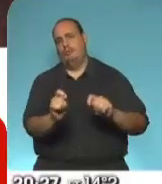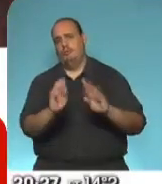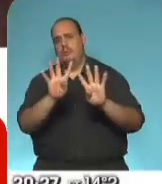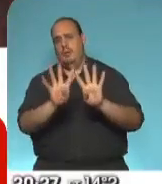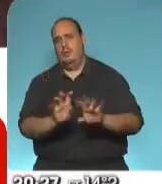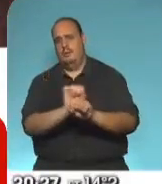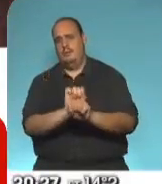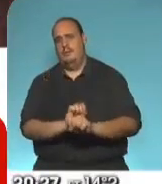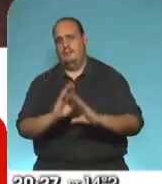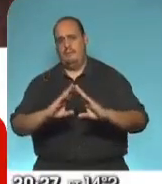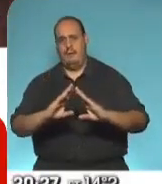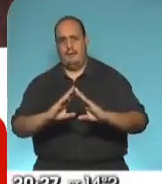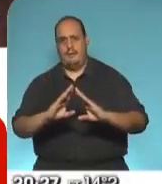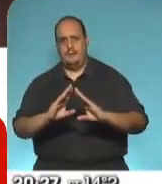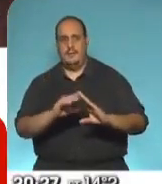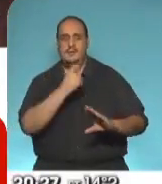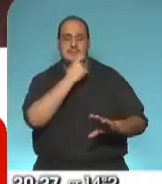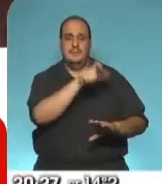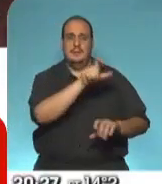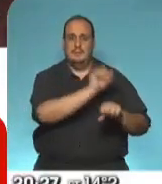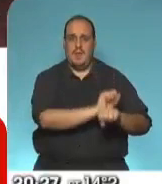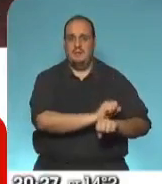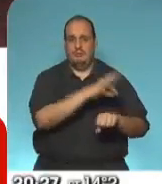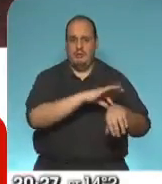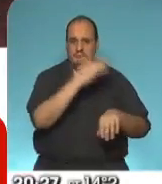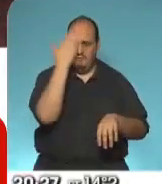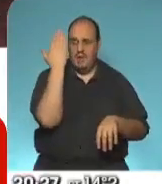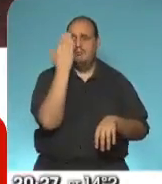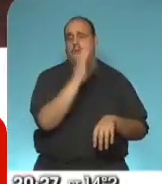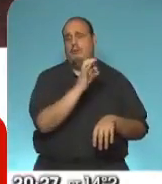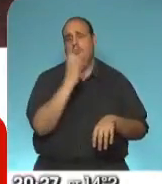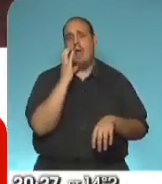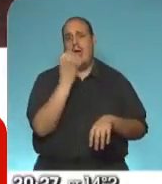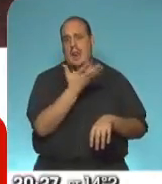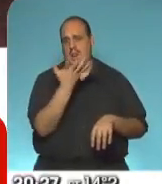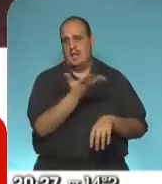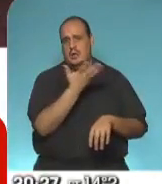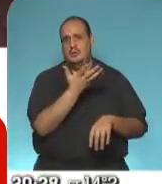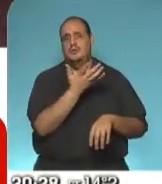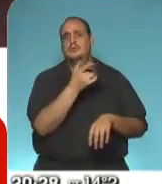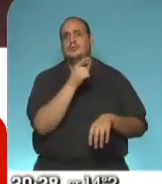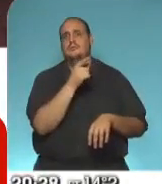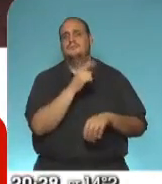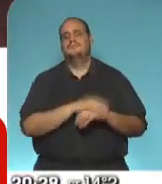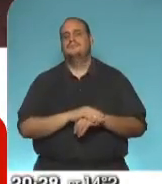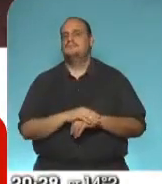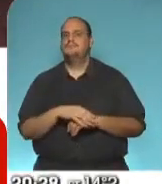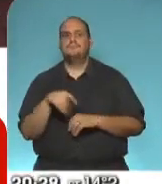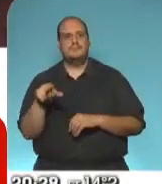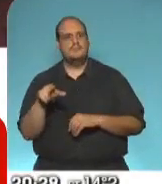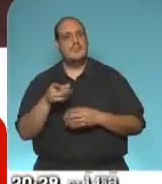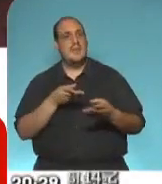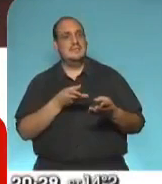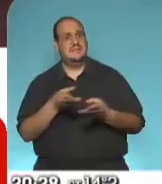a los internos que están enfermos en las unidades penitenciarias y que están cursando la ejecución de la pena. Según datos del propio